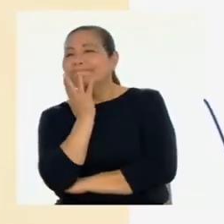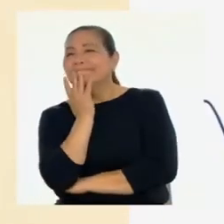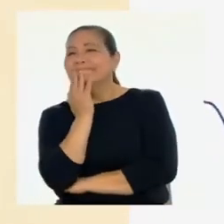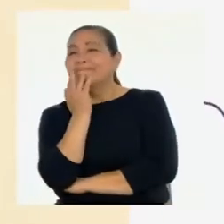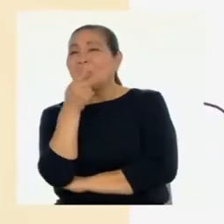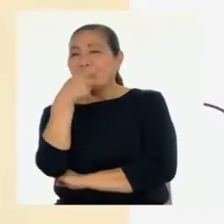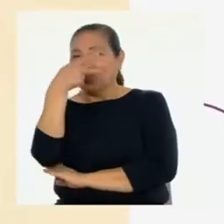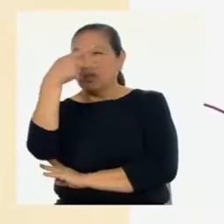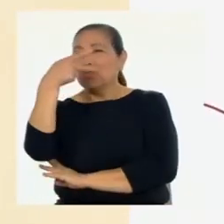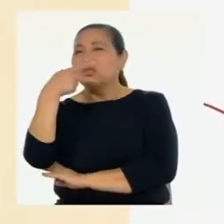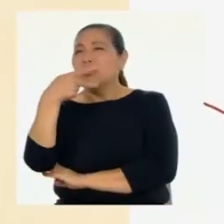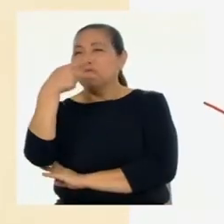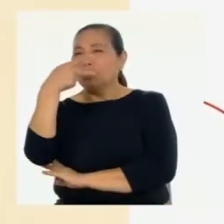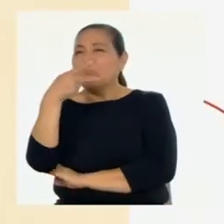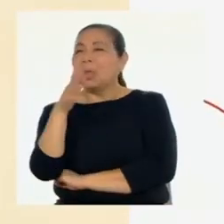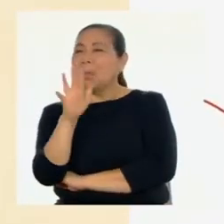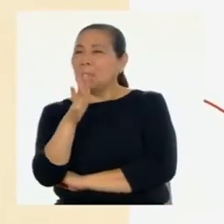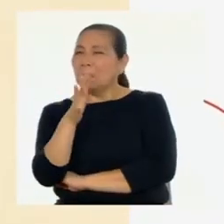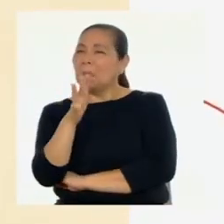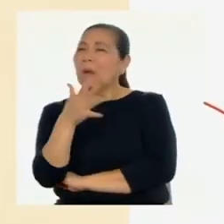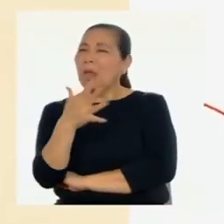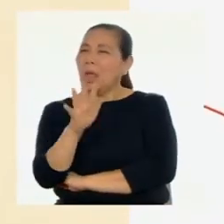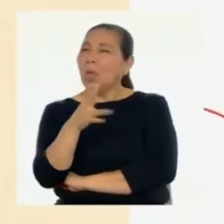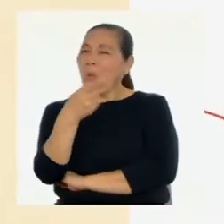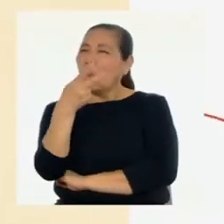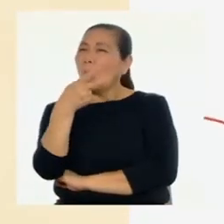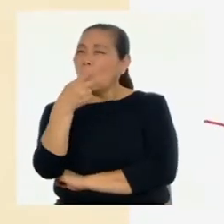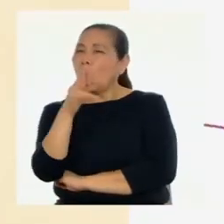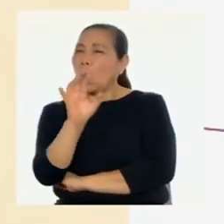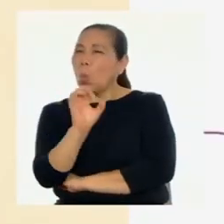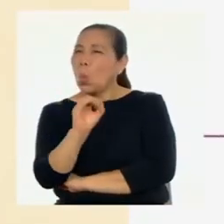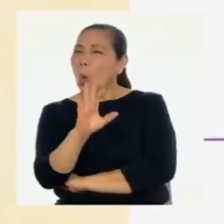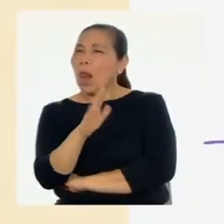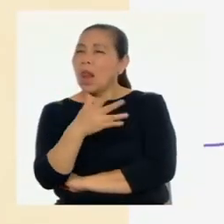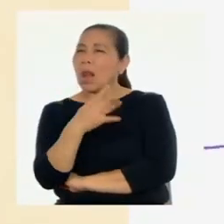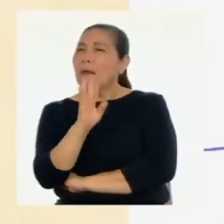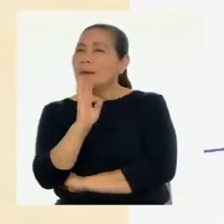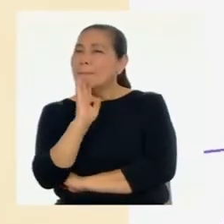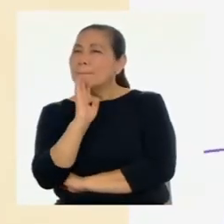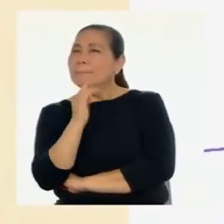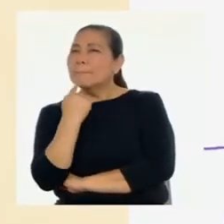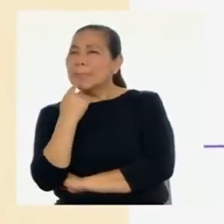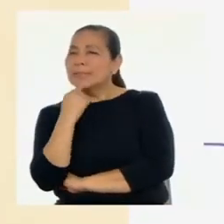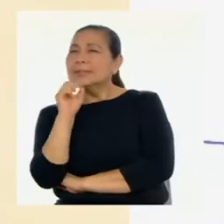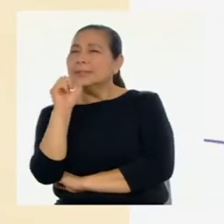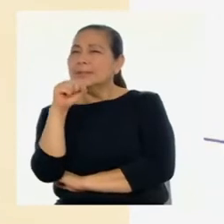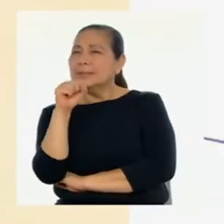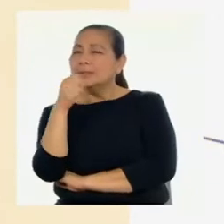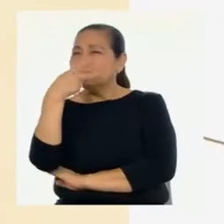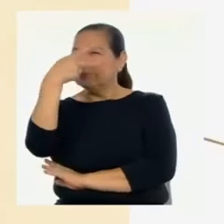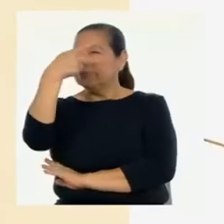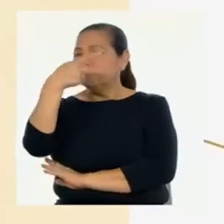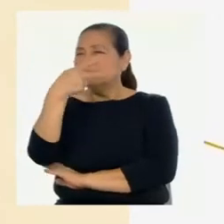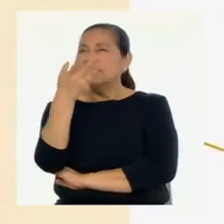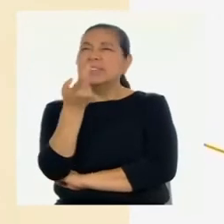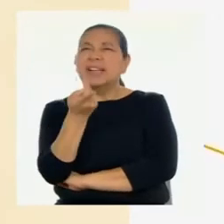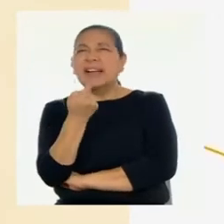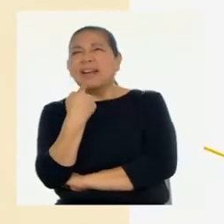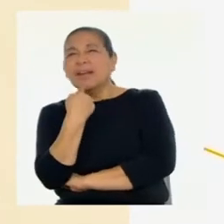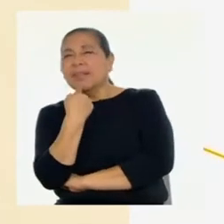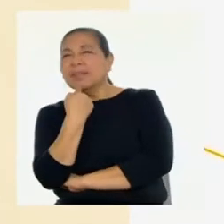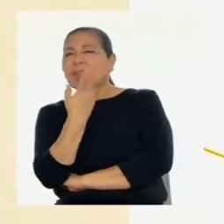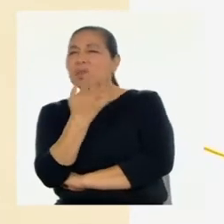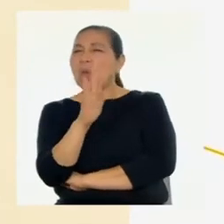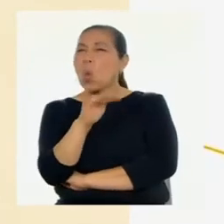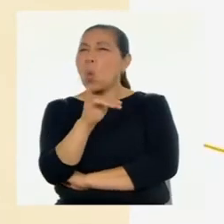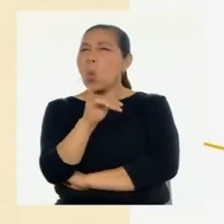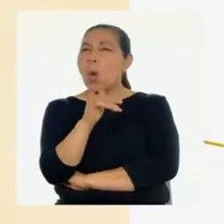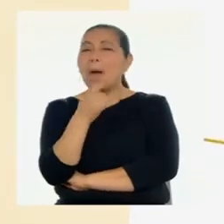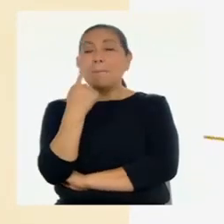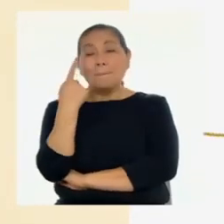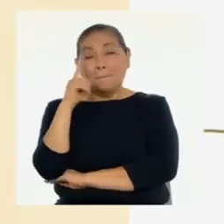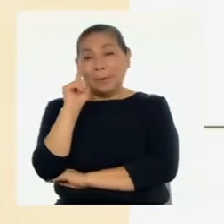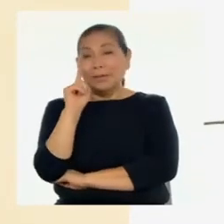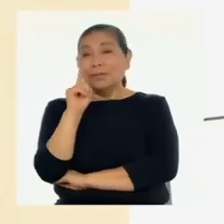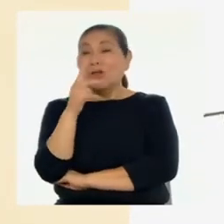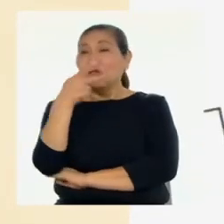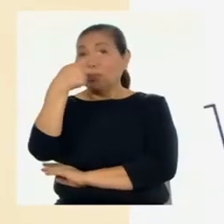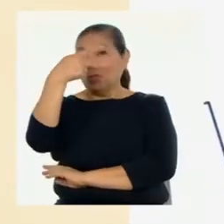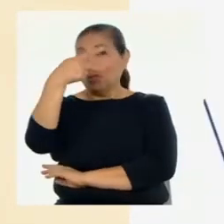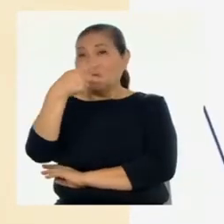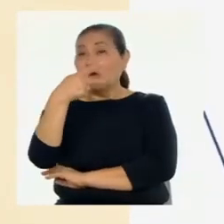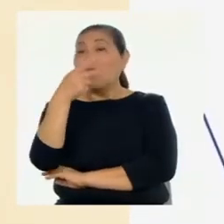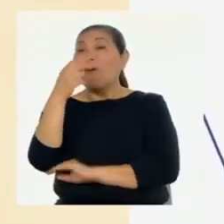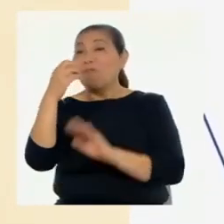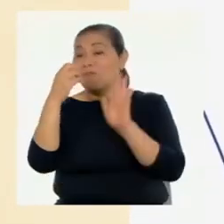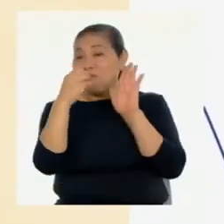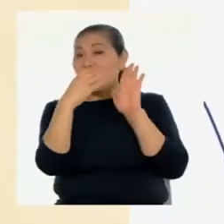Creo que ambos afiches se parecen mucho. Estructuralmente hablando, sí, Yanira. ¿Qué cosas tienen en común? Para empezar,